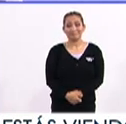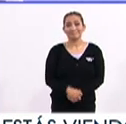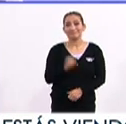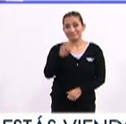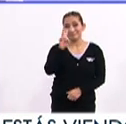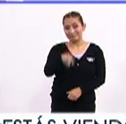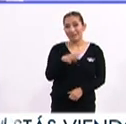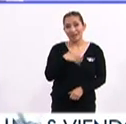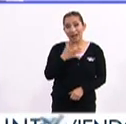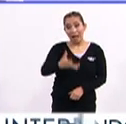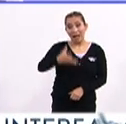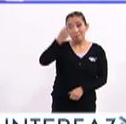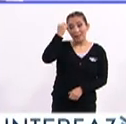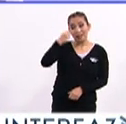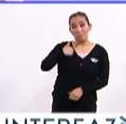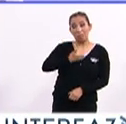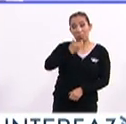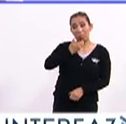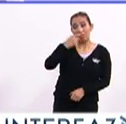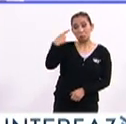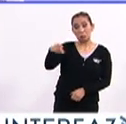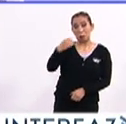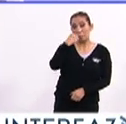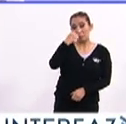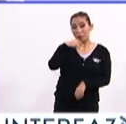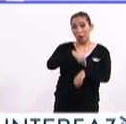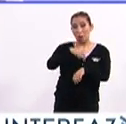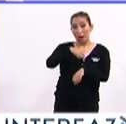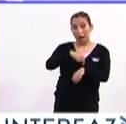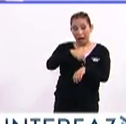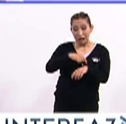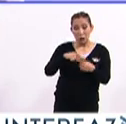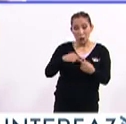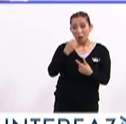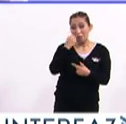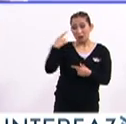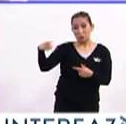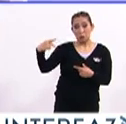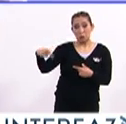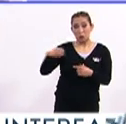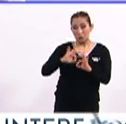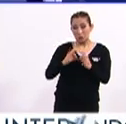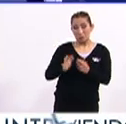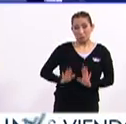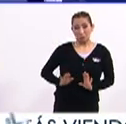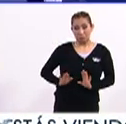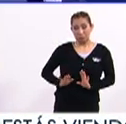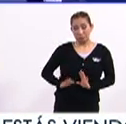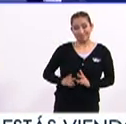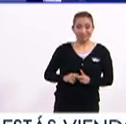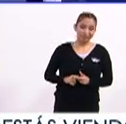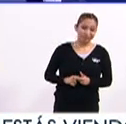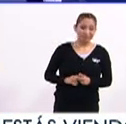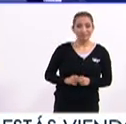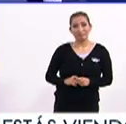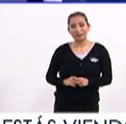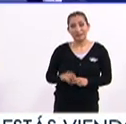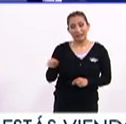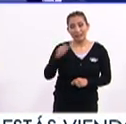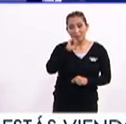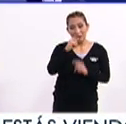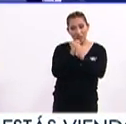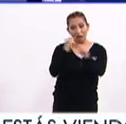Sí, sin duda creo que aprender a adaptarme a sus horarios de comida, aprender a comer lo que ellos comen.